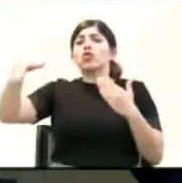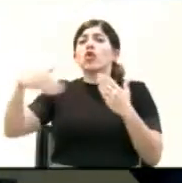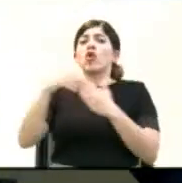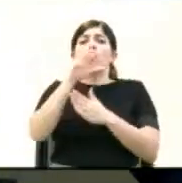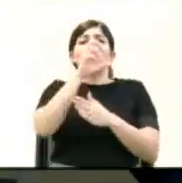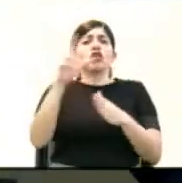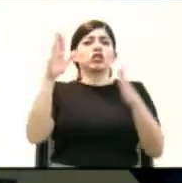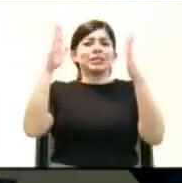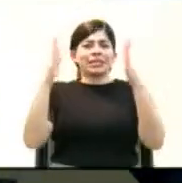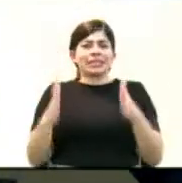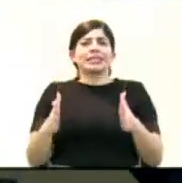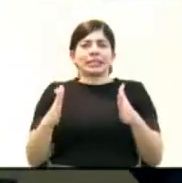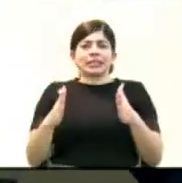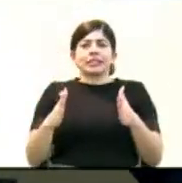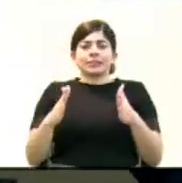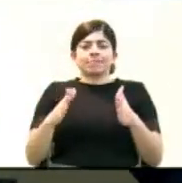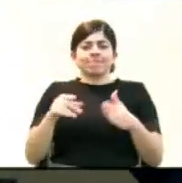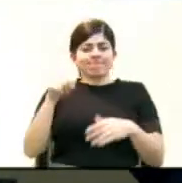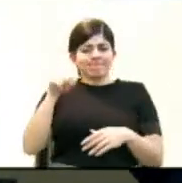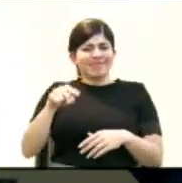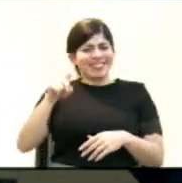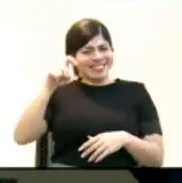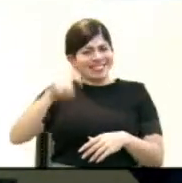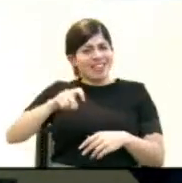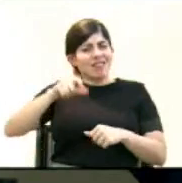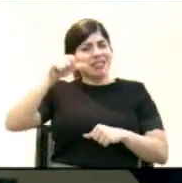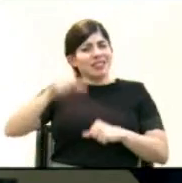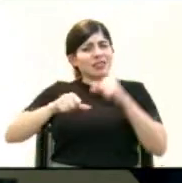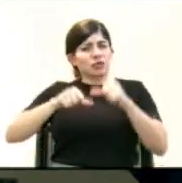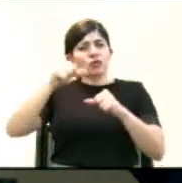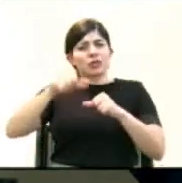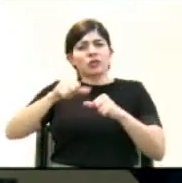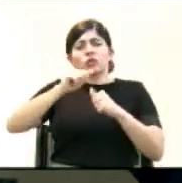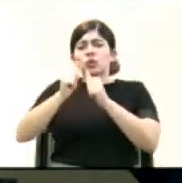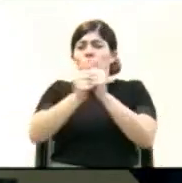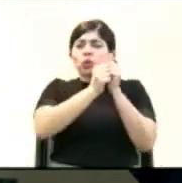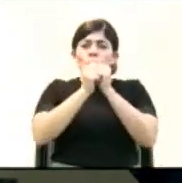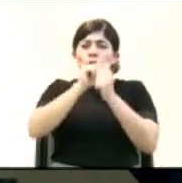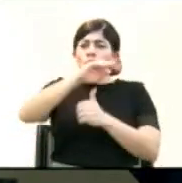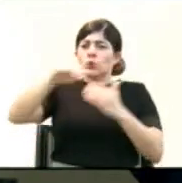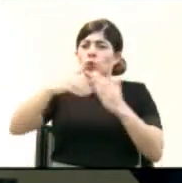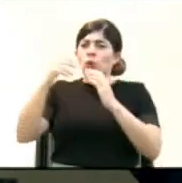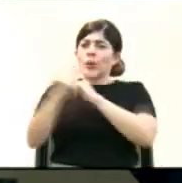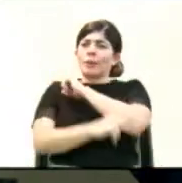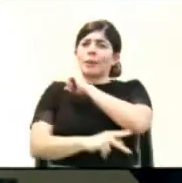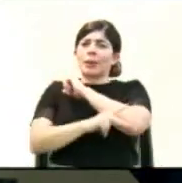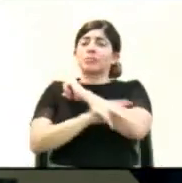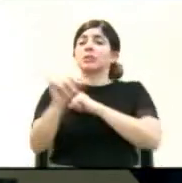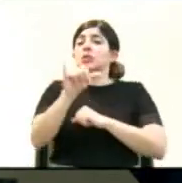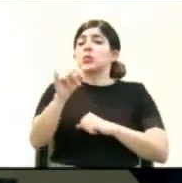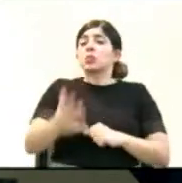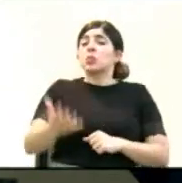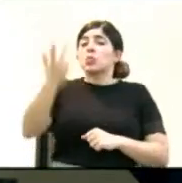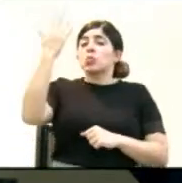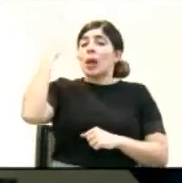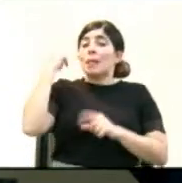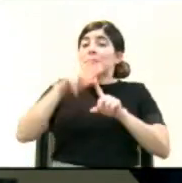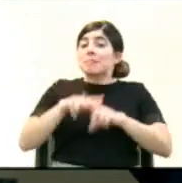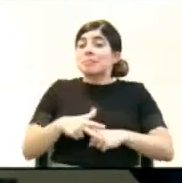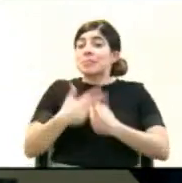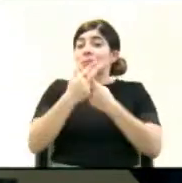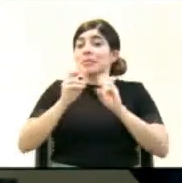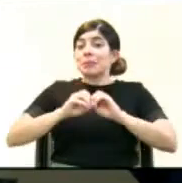costarricense, de que este sea un esfuerzo todo país, como lo fue al inicio de esta